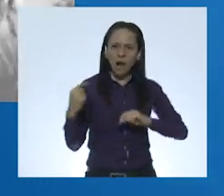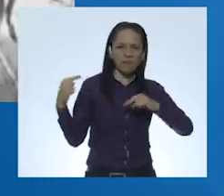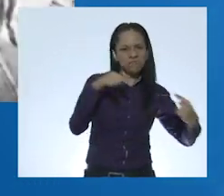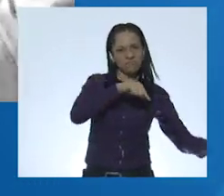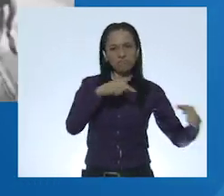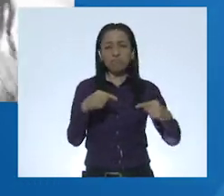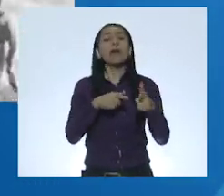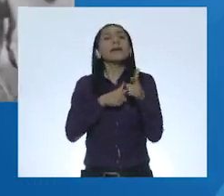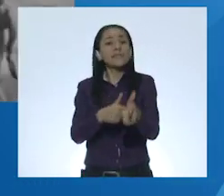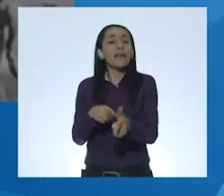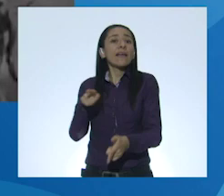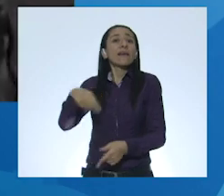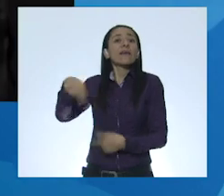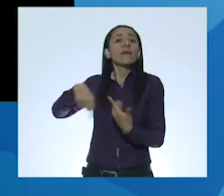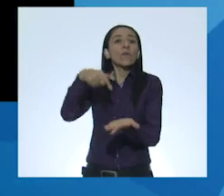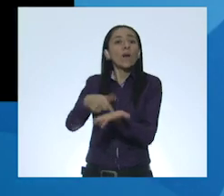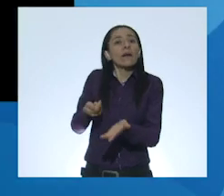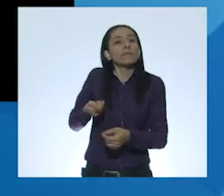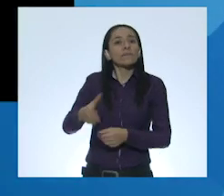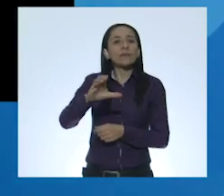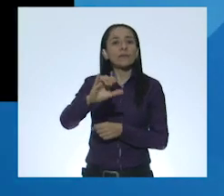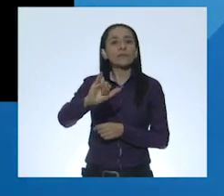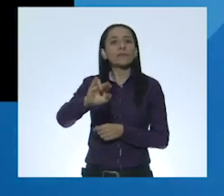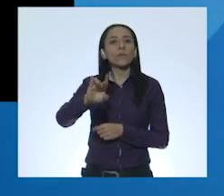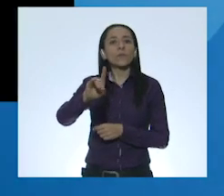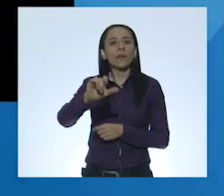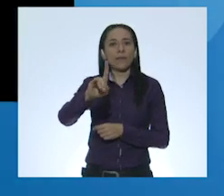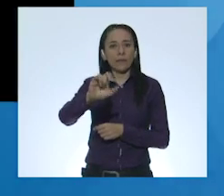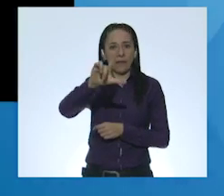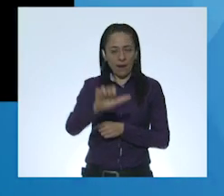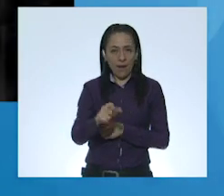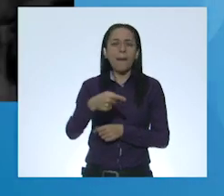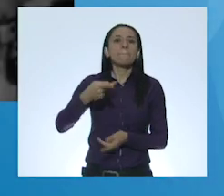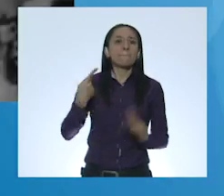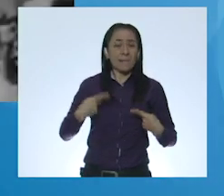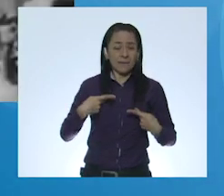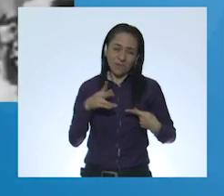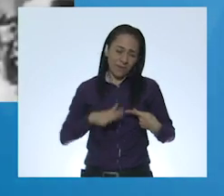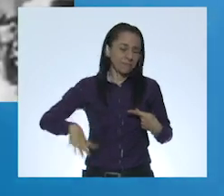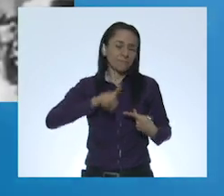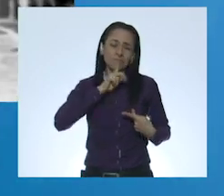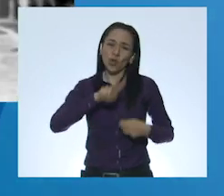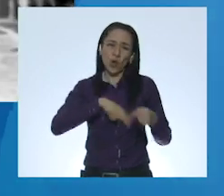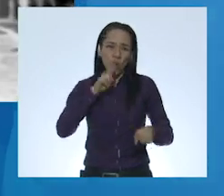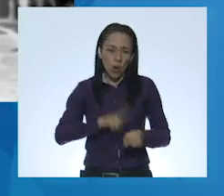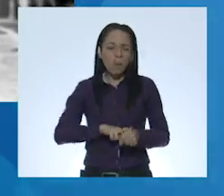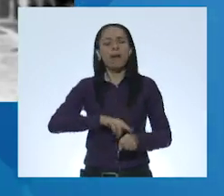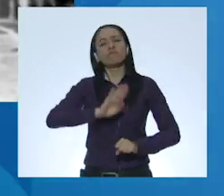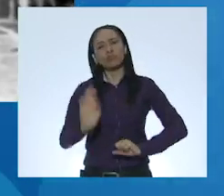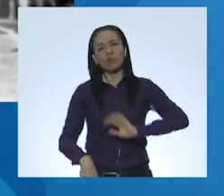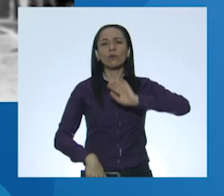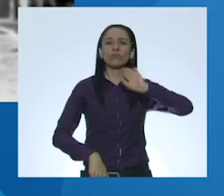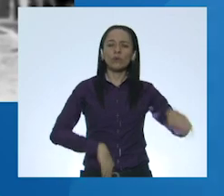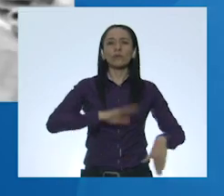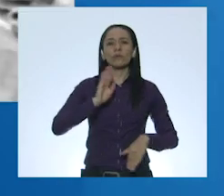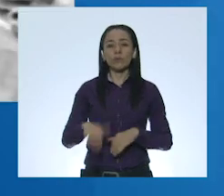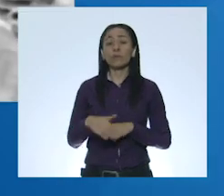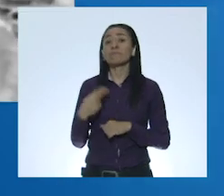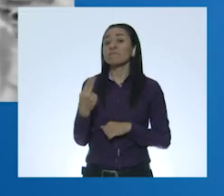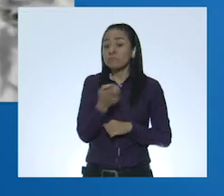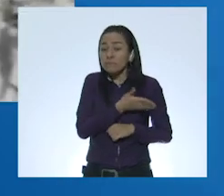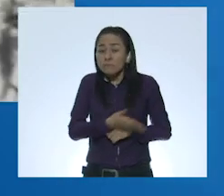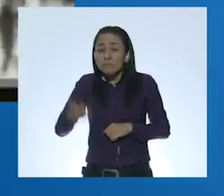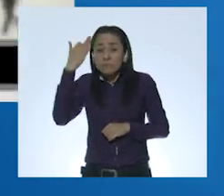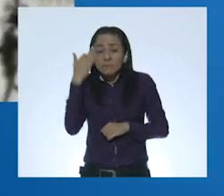llamada Ciudadela. Muchas de las víctimas de esos combates fueron civiles, y por ello se conoció a esos días como la